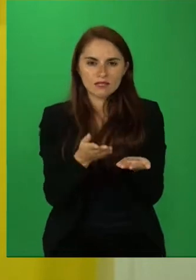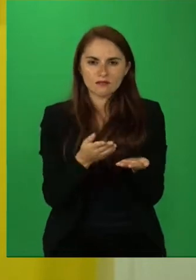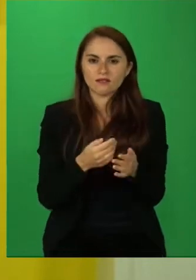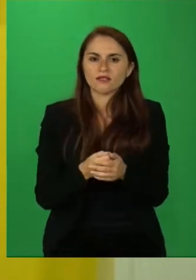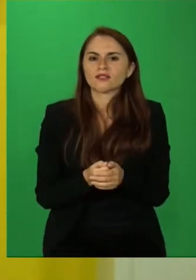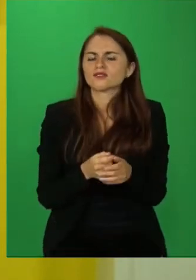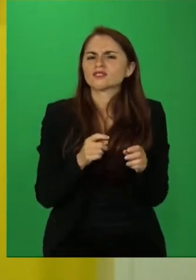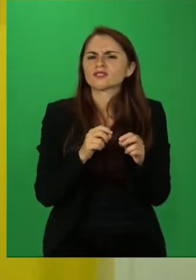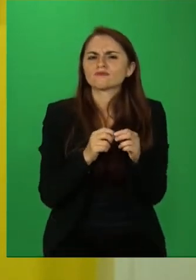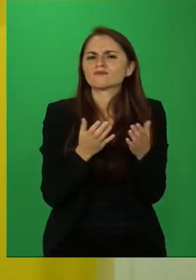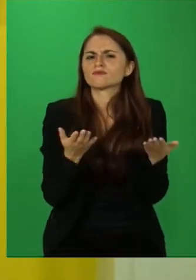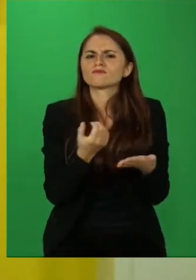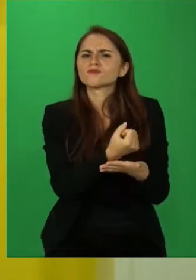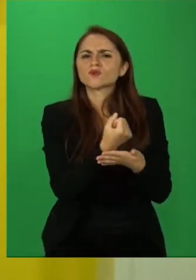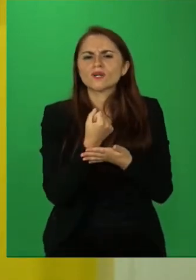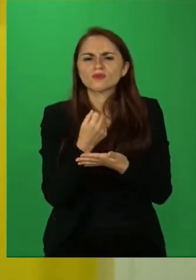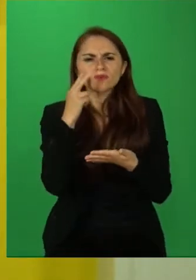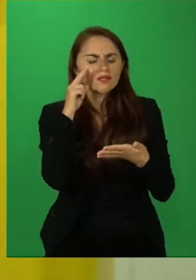a interpretar?